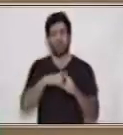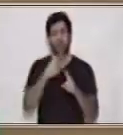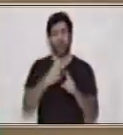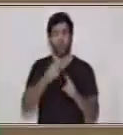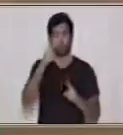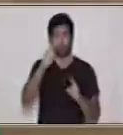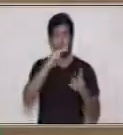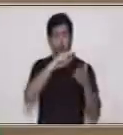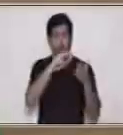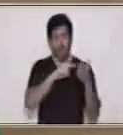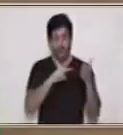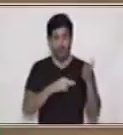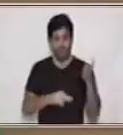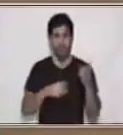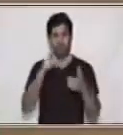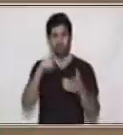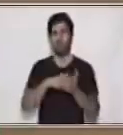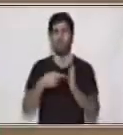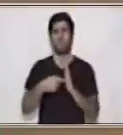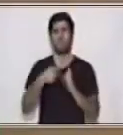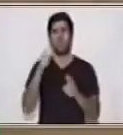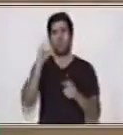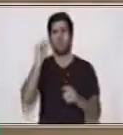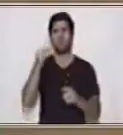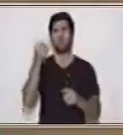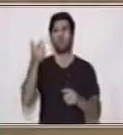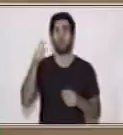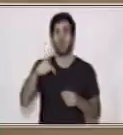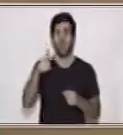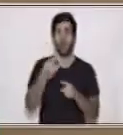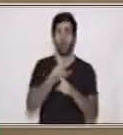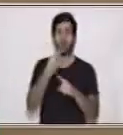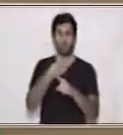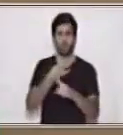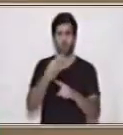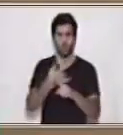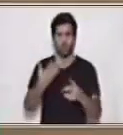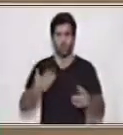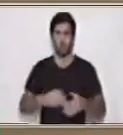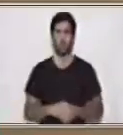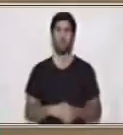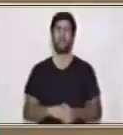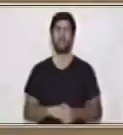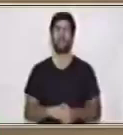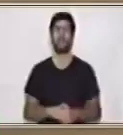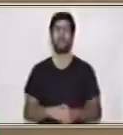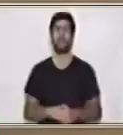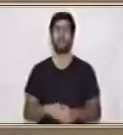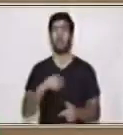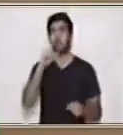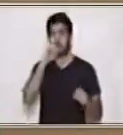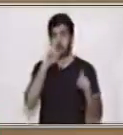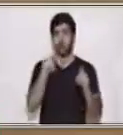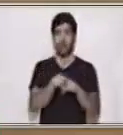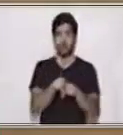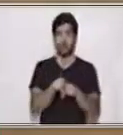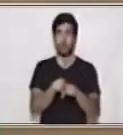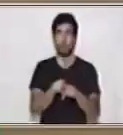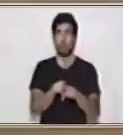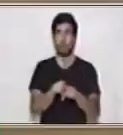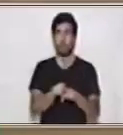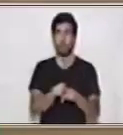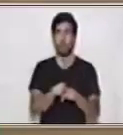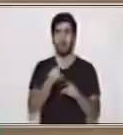poema? ¿Y por qué crees que lo utiliza en todo el poema? Y también quiero que